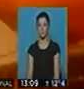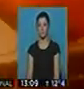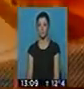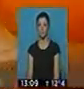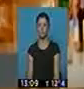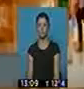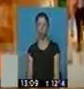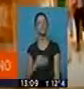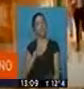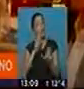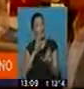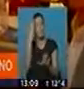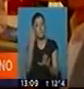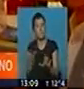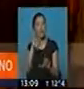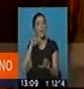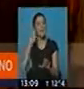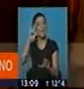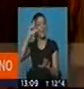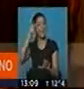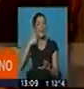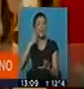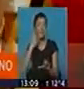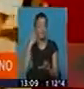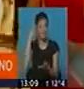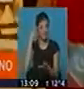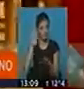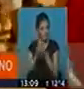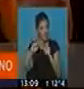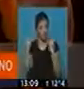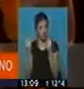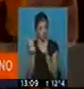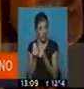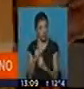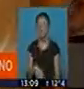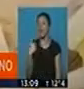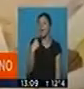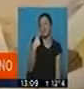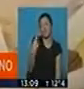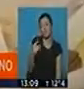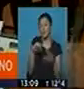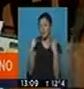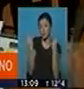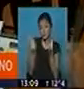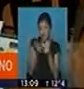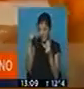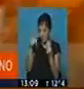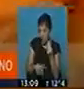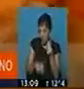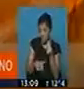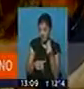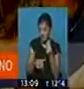Espero que el señor Iglesias reflexione sobre estos resultados. Tengo que decir que los resultados electorales de esta noche no